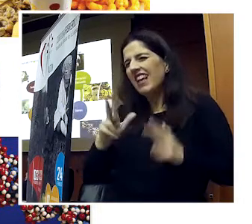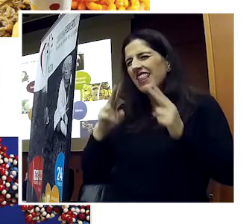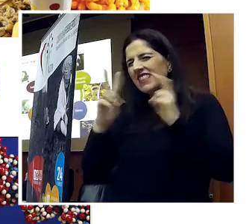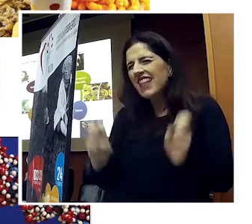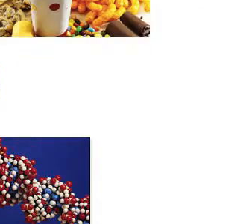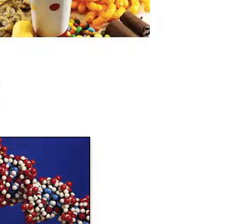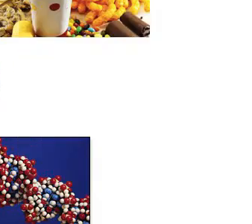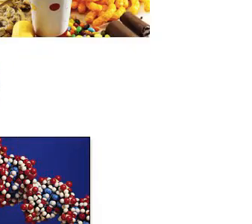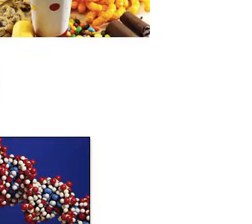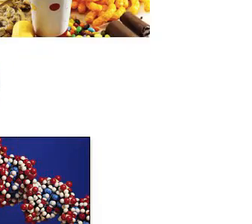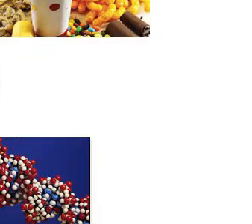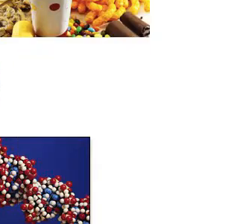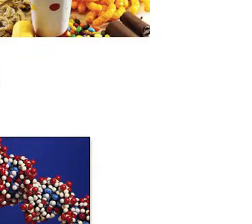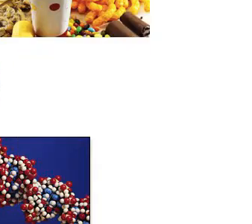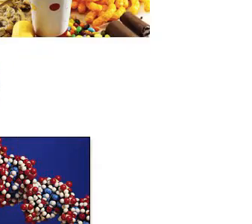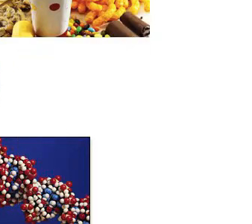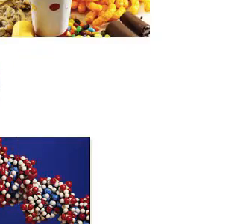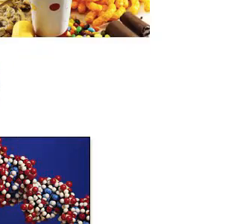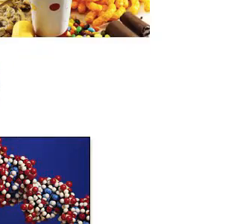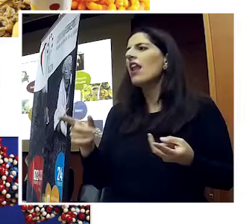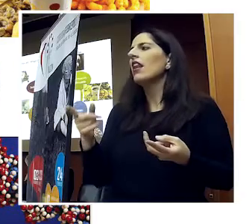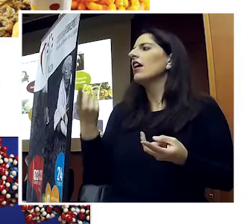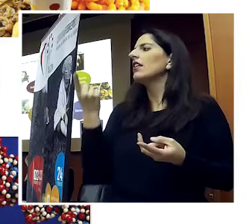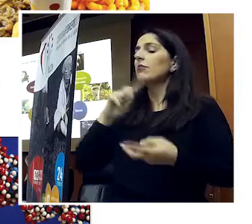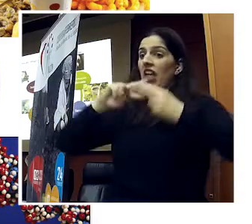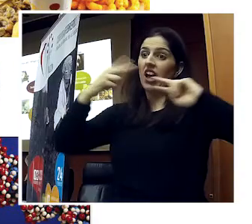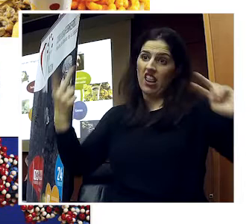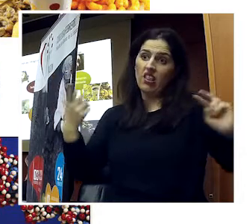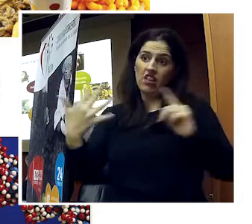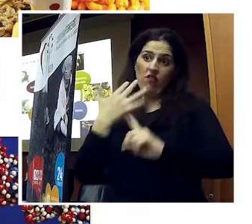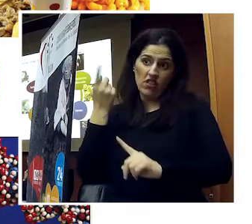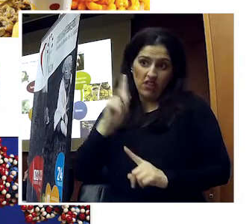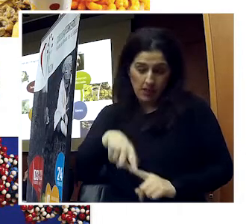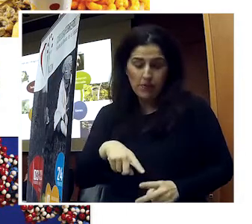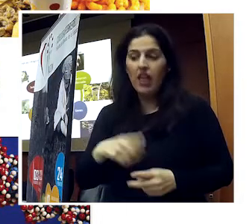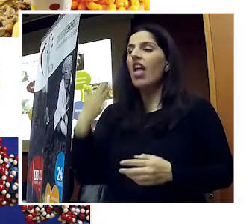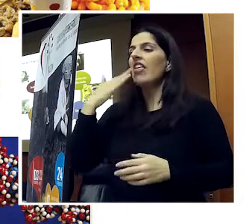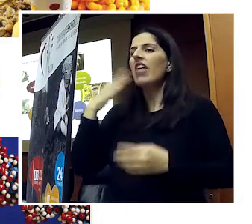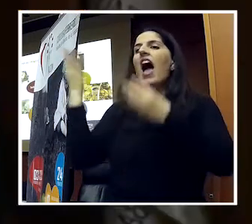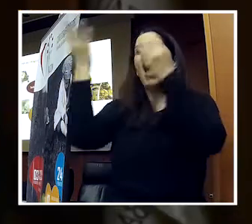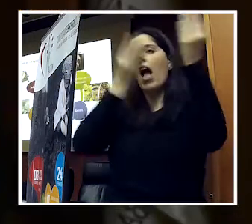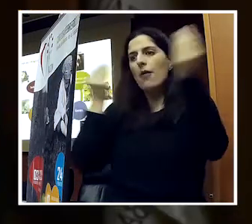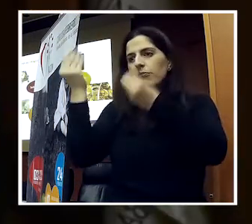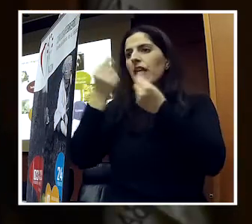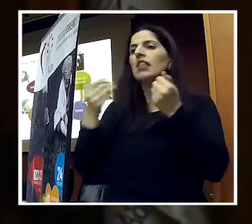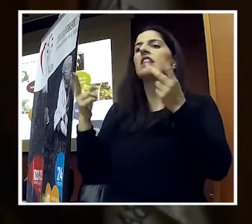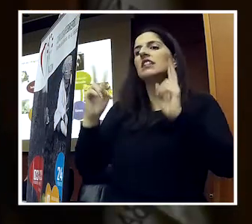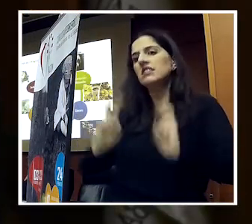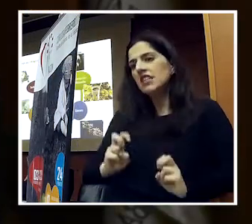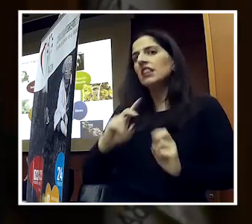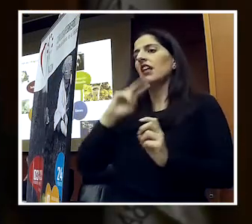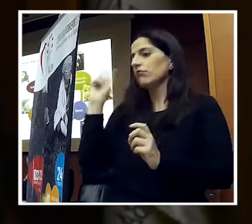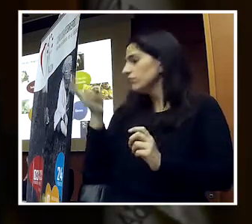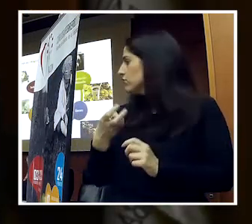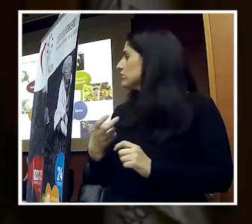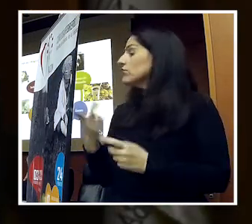el tabaco, una alimentación inadecuada, la influencia sin duda de los genes, la edad, el ambiente, el sedentarismo, todo esto se va a